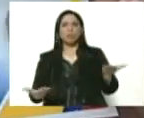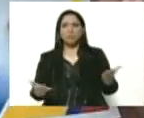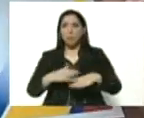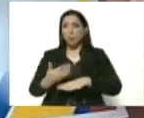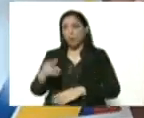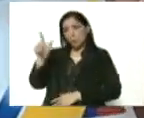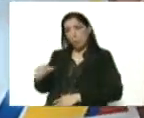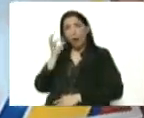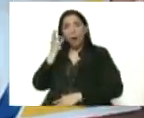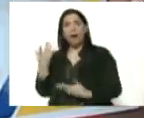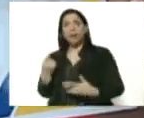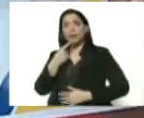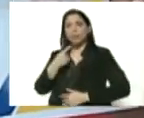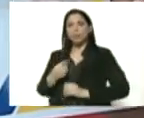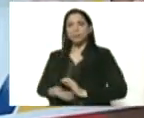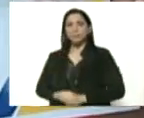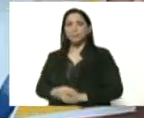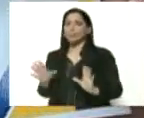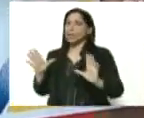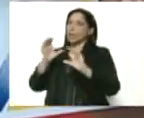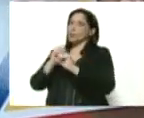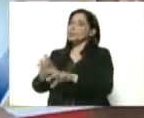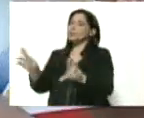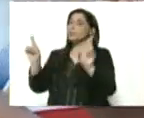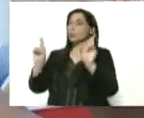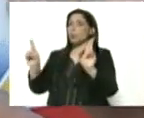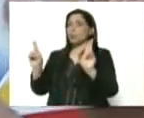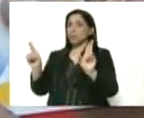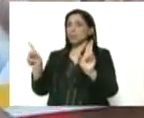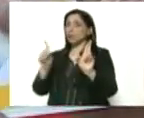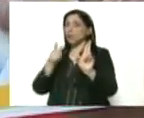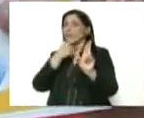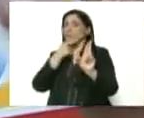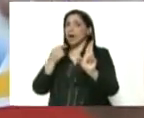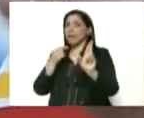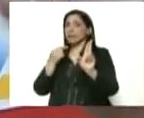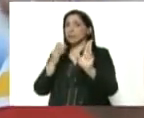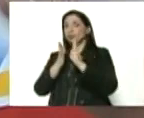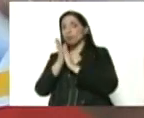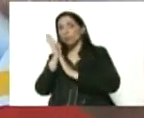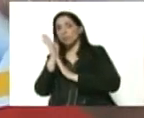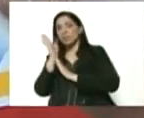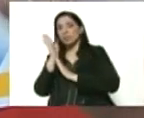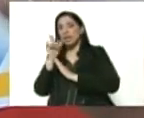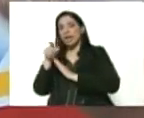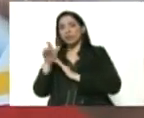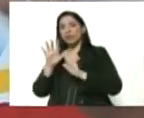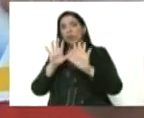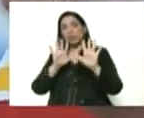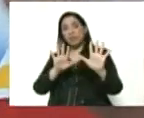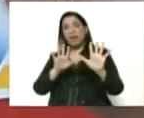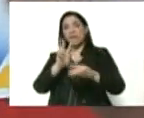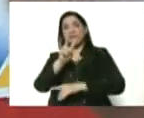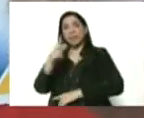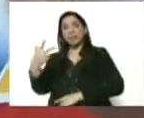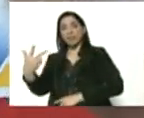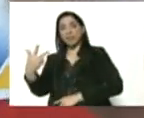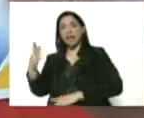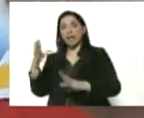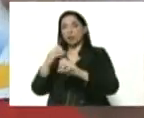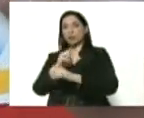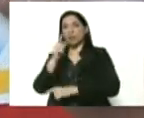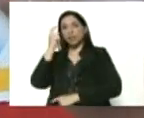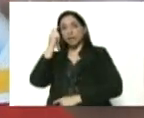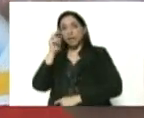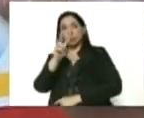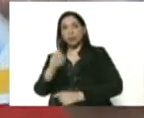Mariela Salazar puso: la noche promete, no será fácil conciliar el sueño. Eso fue a las 10:23 de la noche del día 2 de